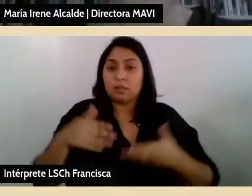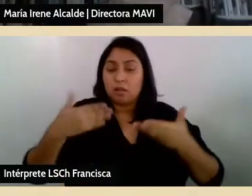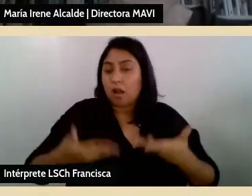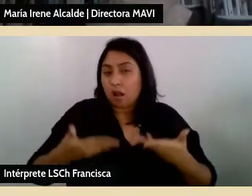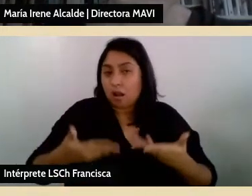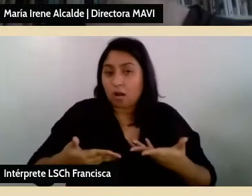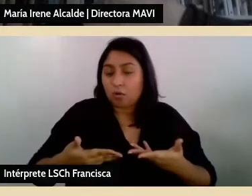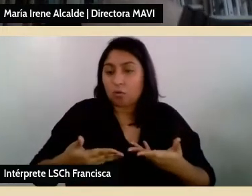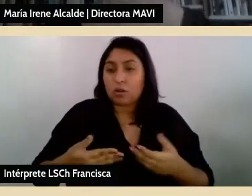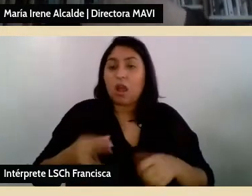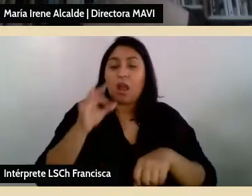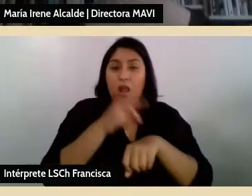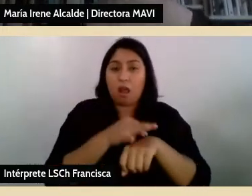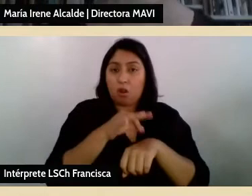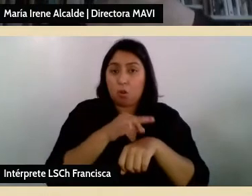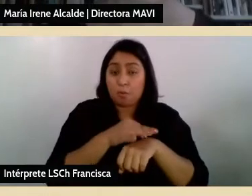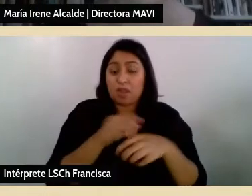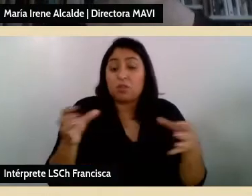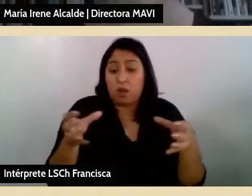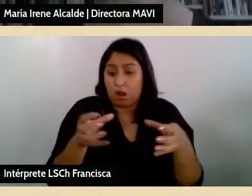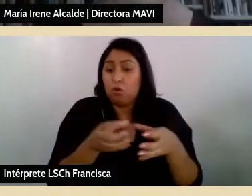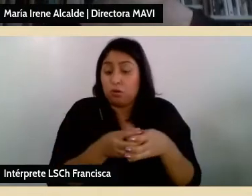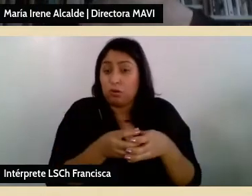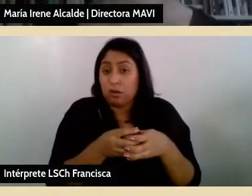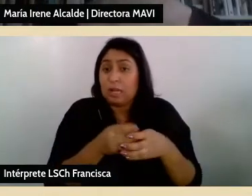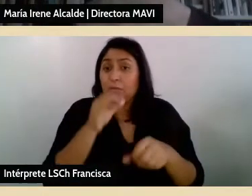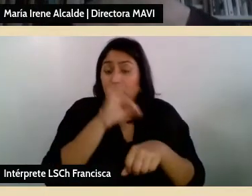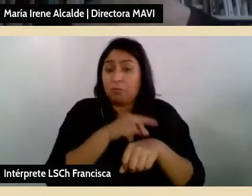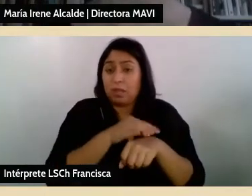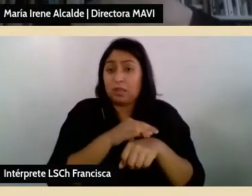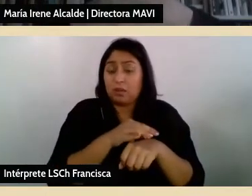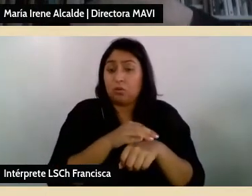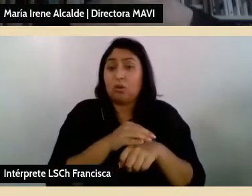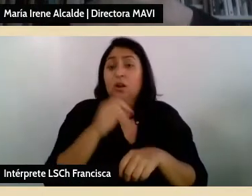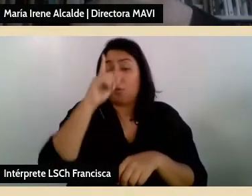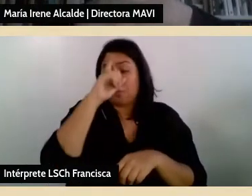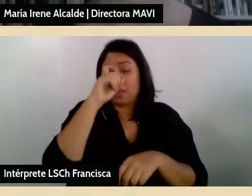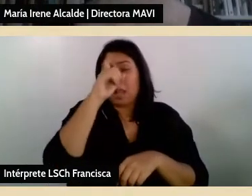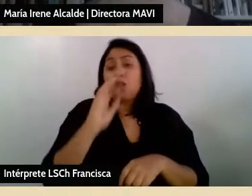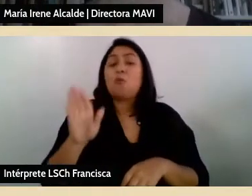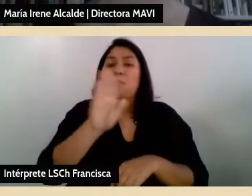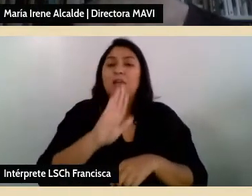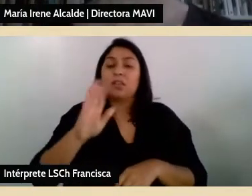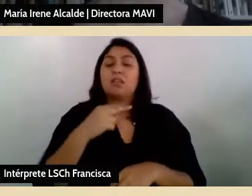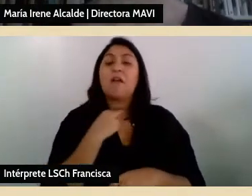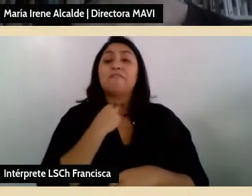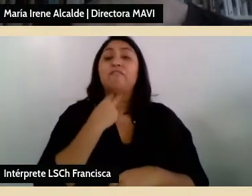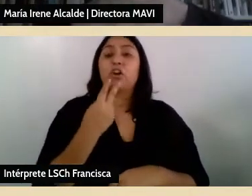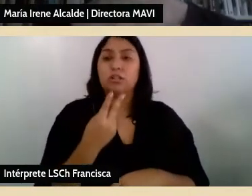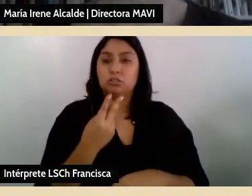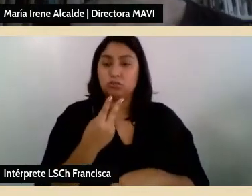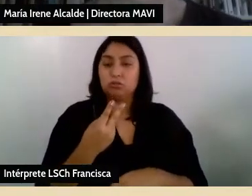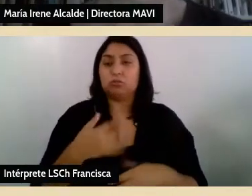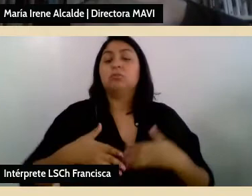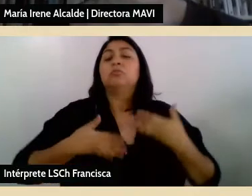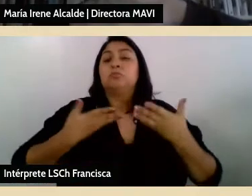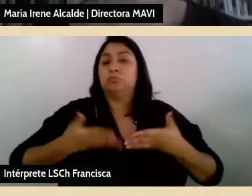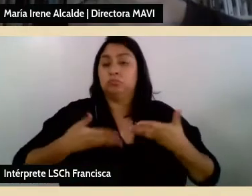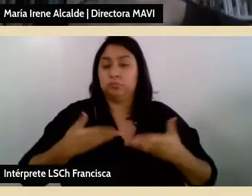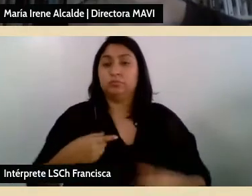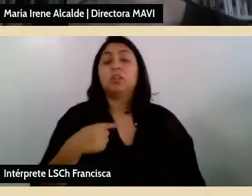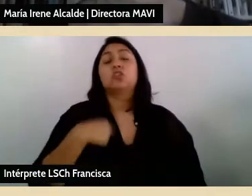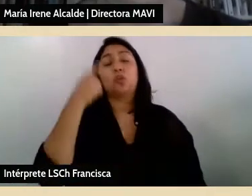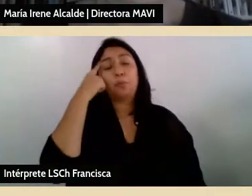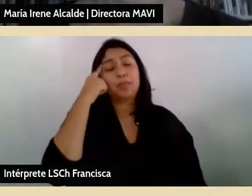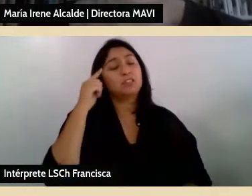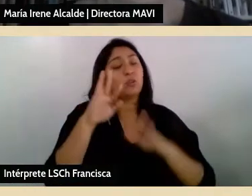los médicos, a los equipos médicos en los hospitales, era la vocación. Bueno, yo pienso lo mismo de